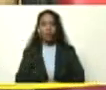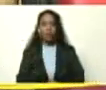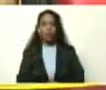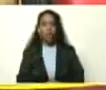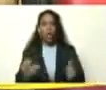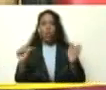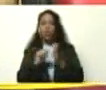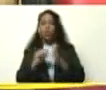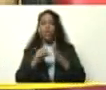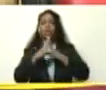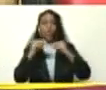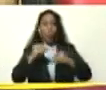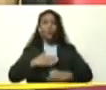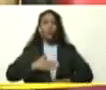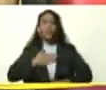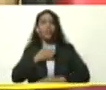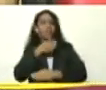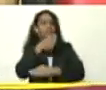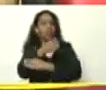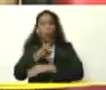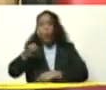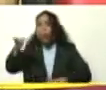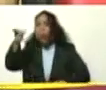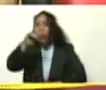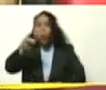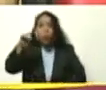donde todos podamos ir a buscar